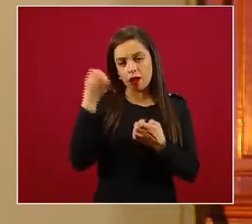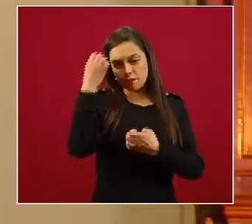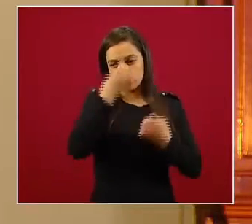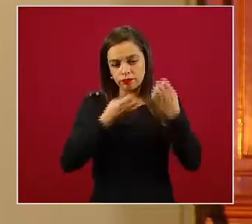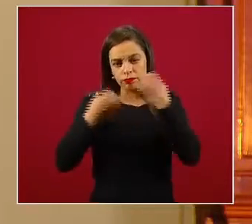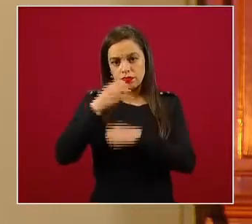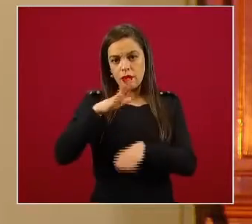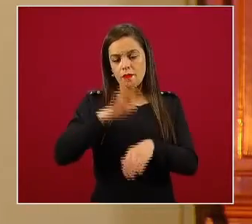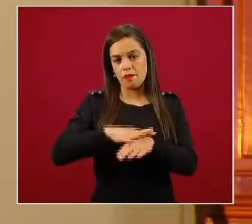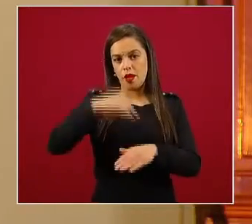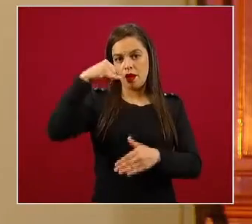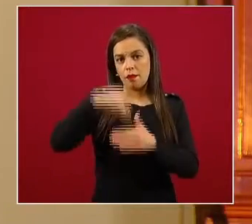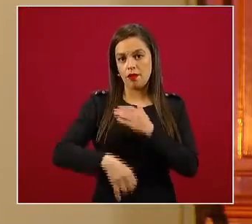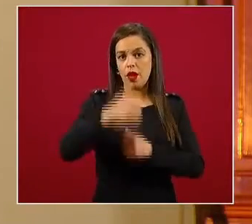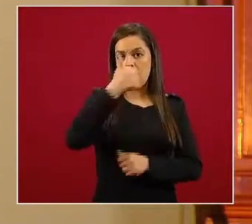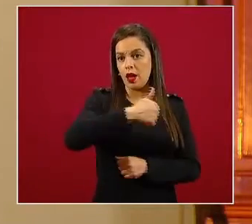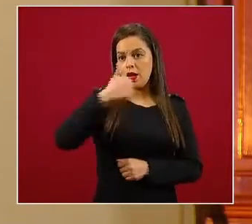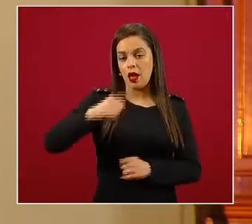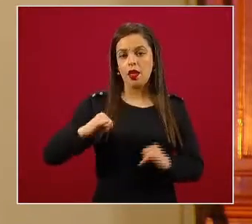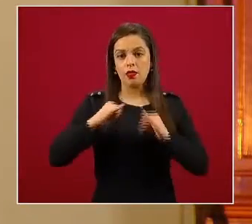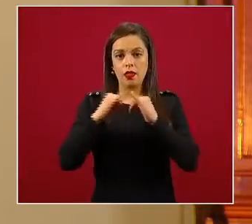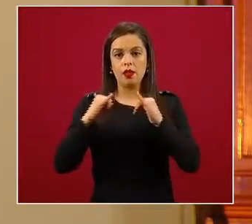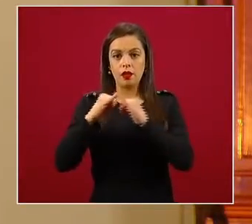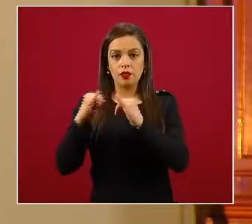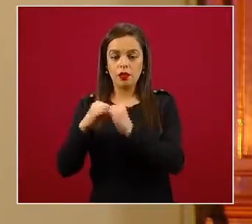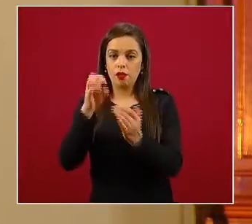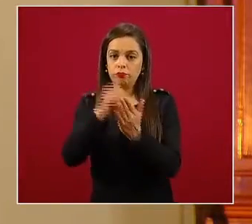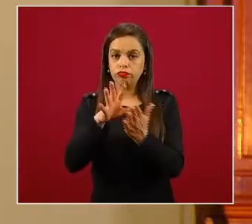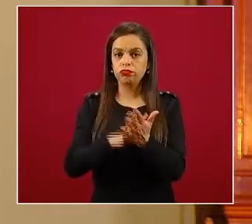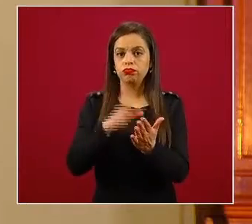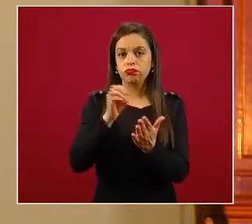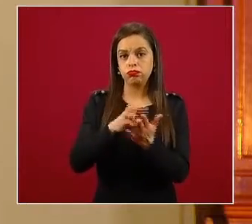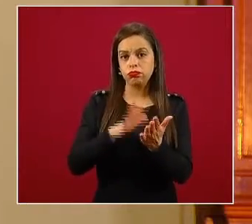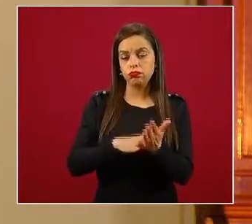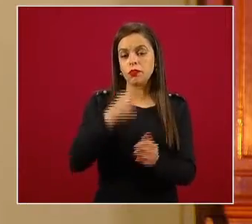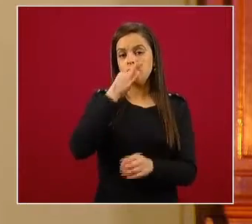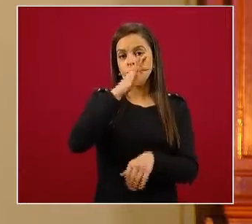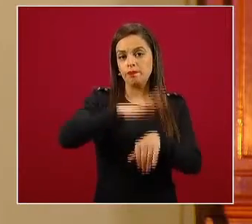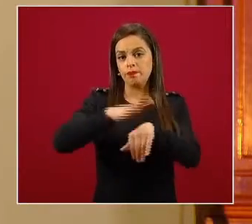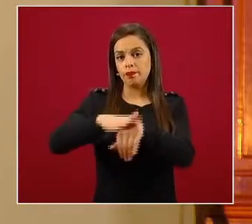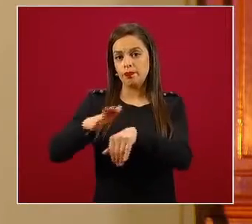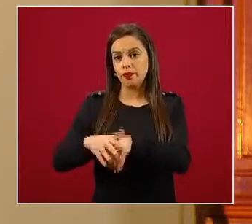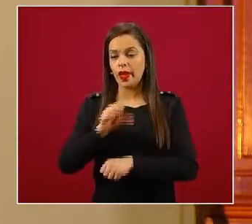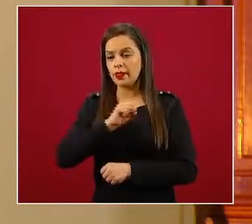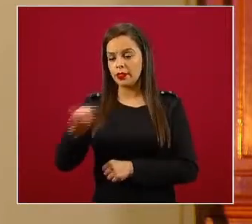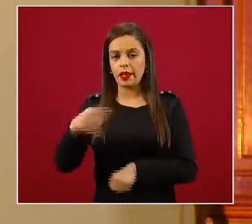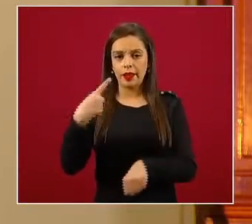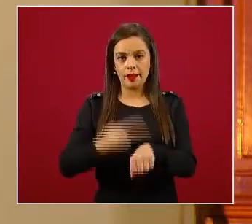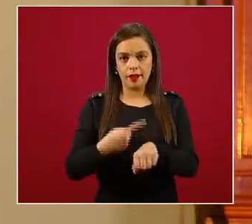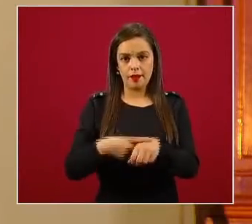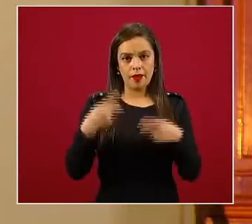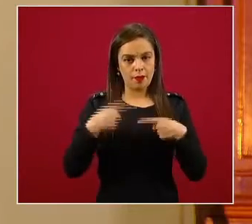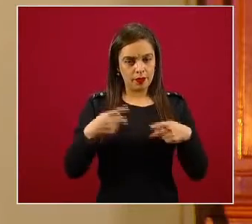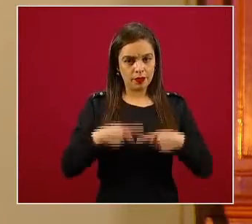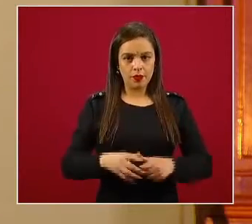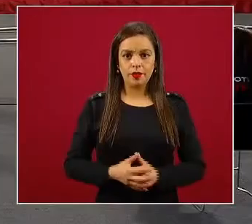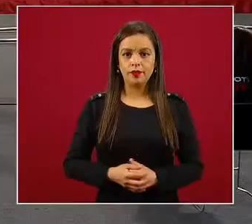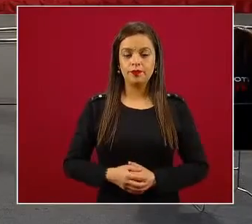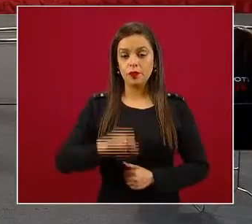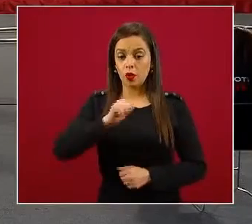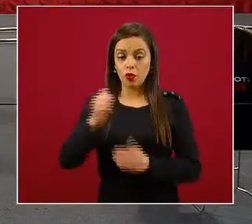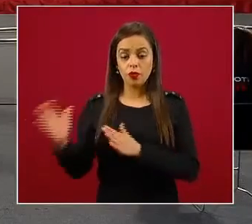de las instituciones que ha sido registrada al momento de la notificación. Si pasamos a la siguiente